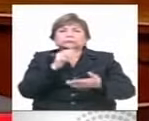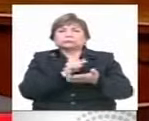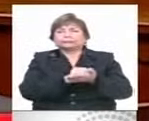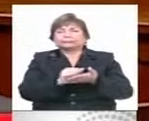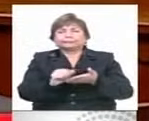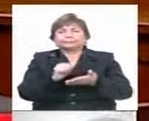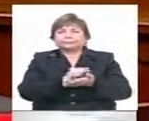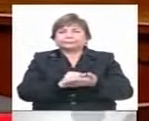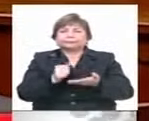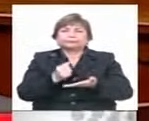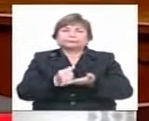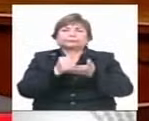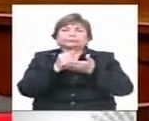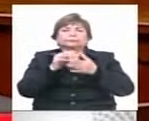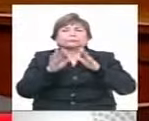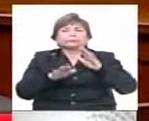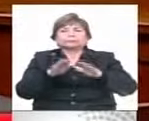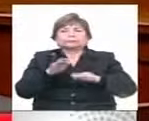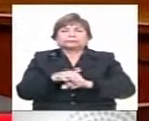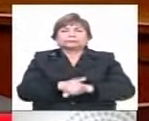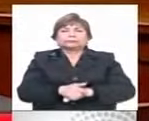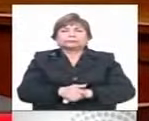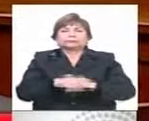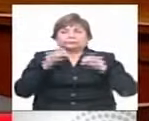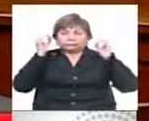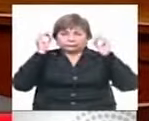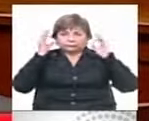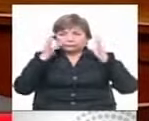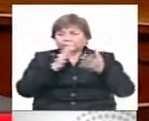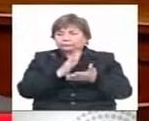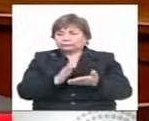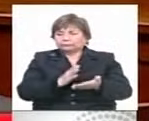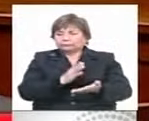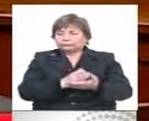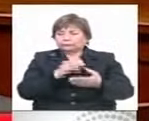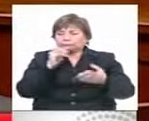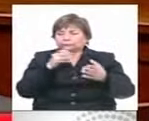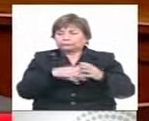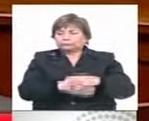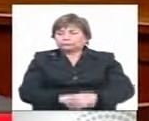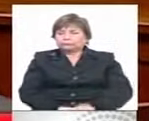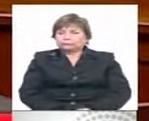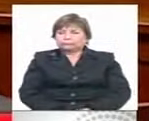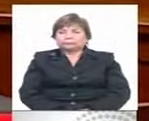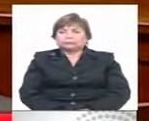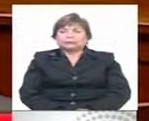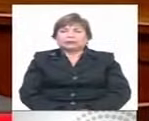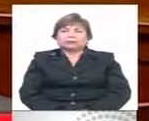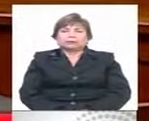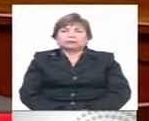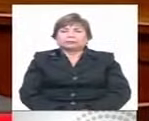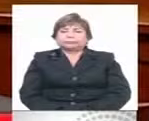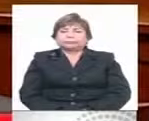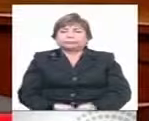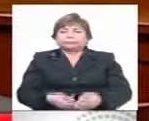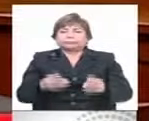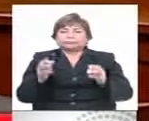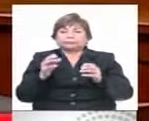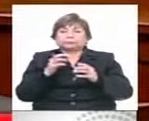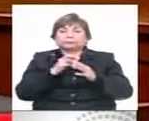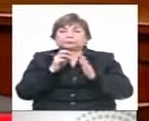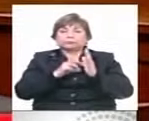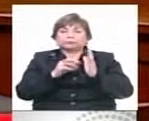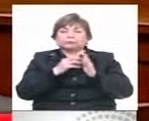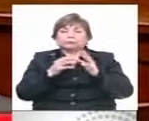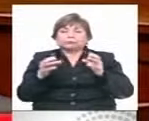les ayudarán a paliar la terrible situación de extrema pobreza que viven. Programa Juntos.